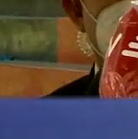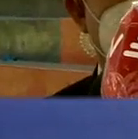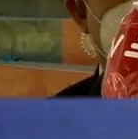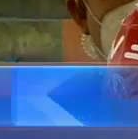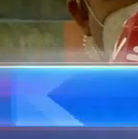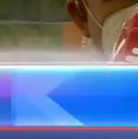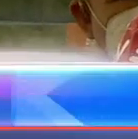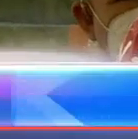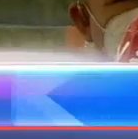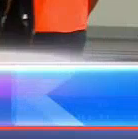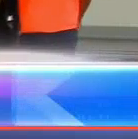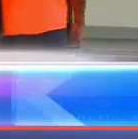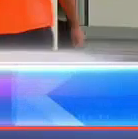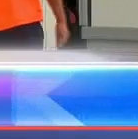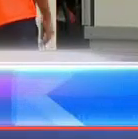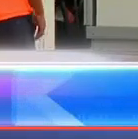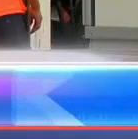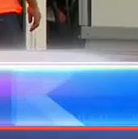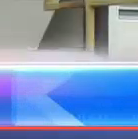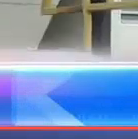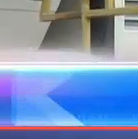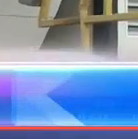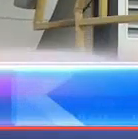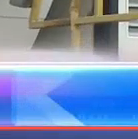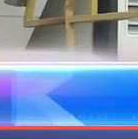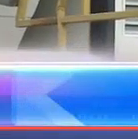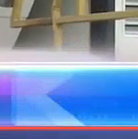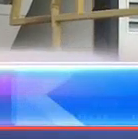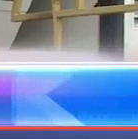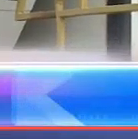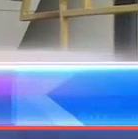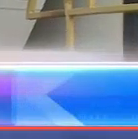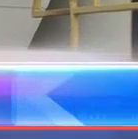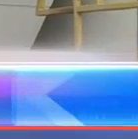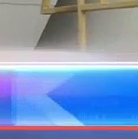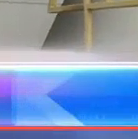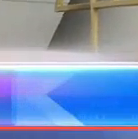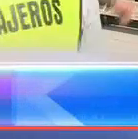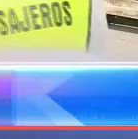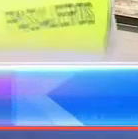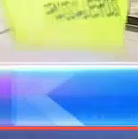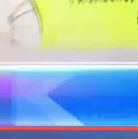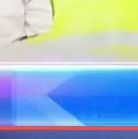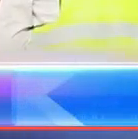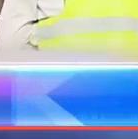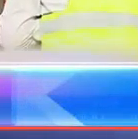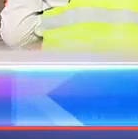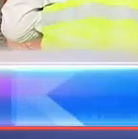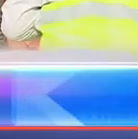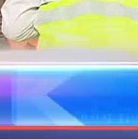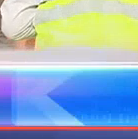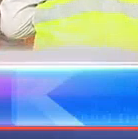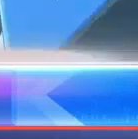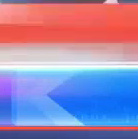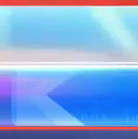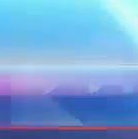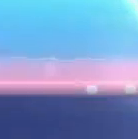Vicepresidente anunció que Ecuador recibirá 6 millones de dosis de la vacuna CanSino de una sola